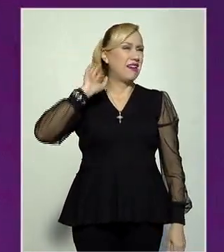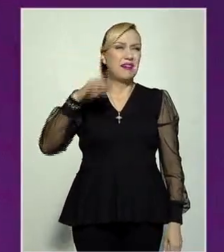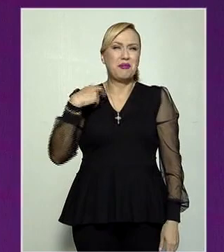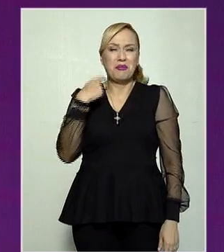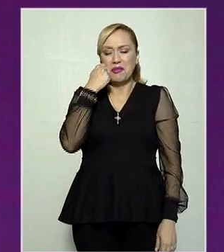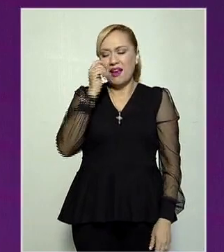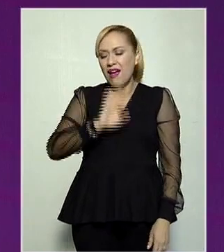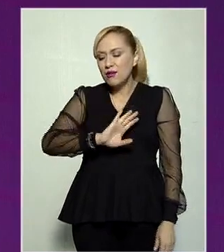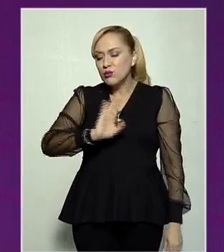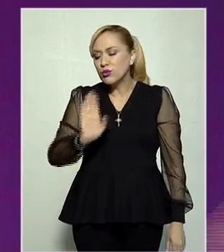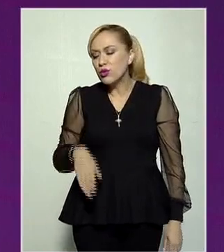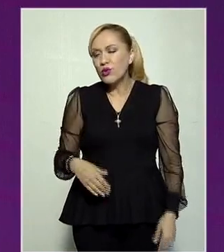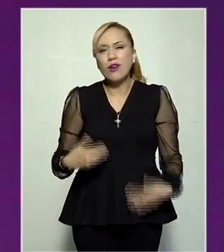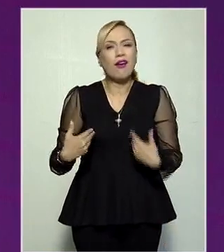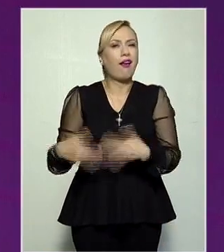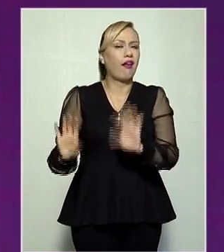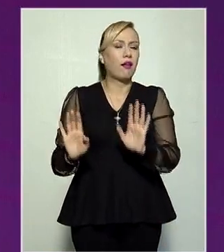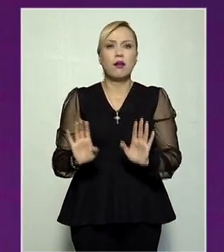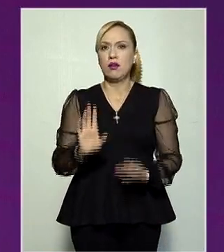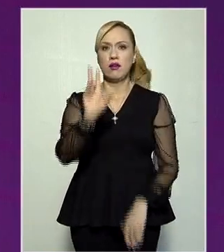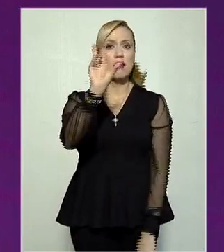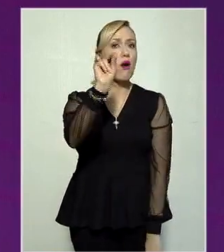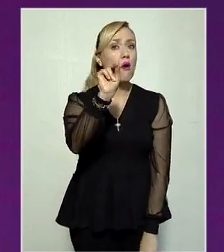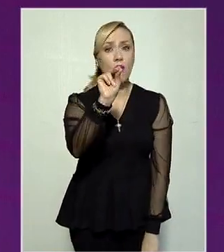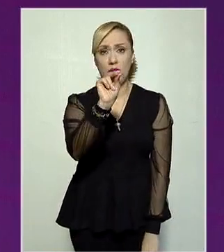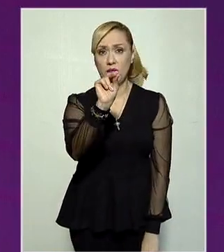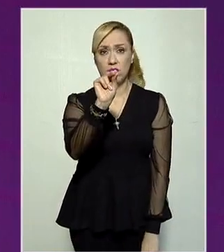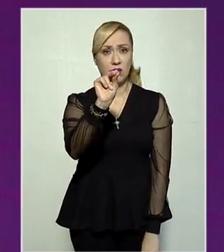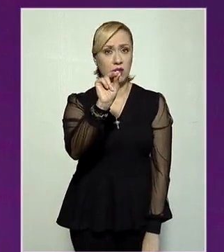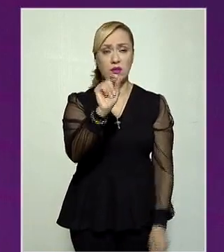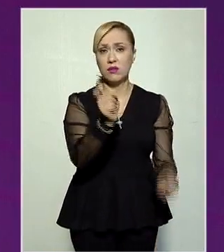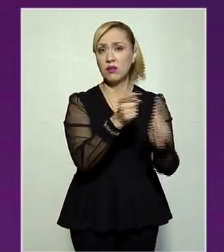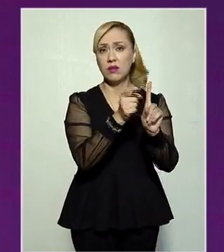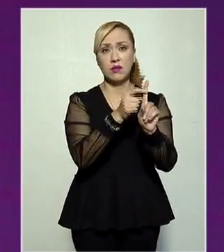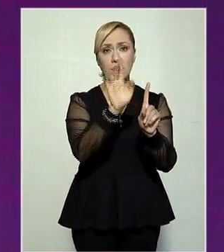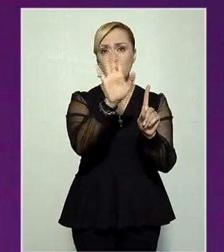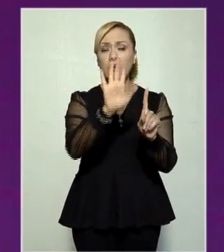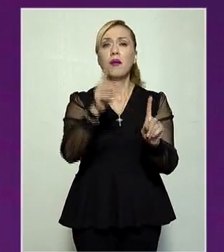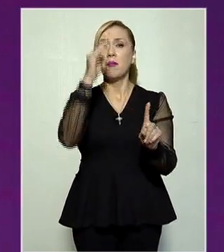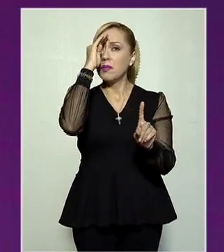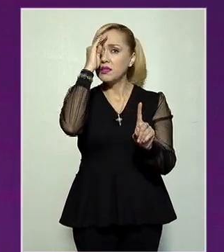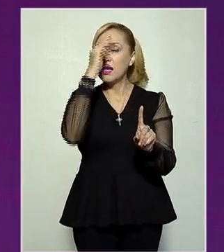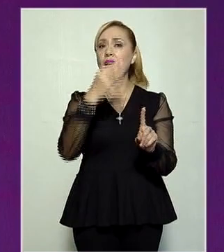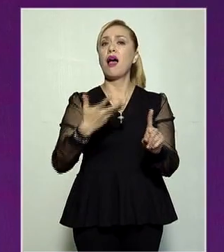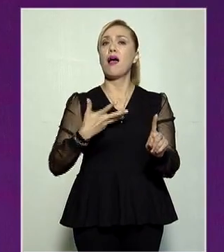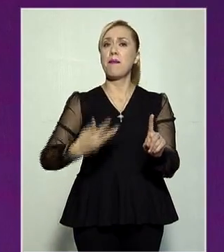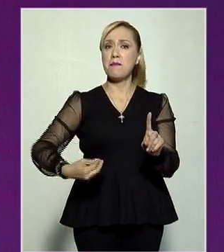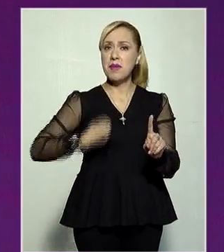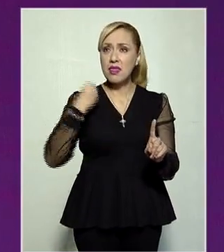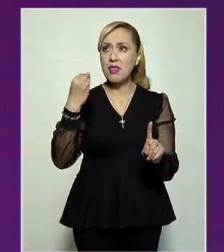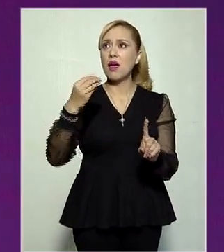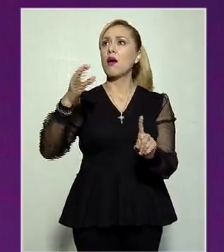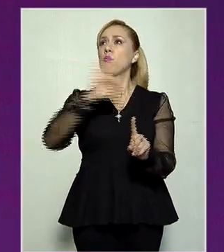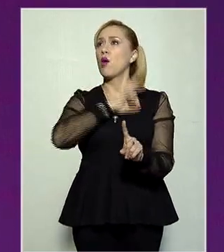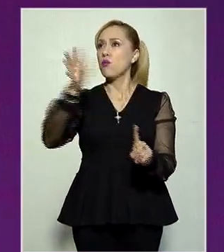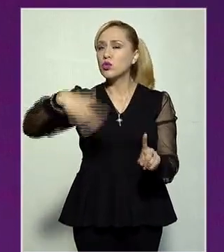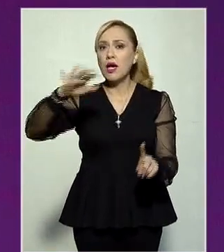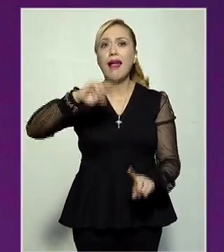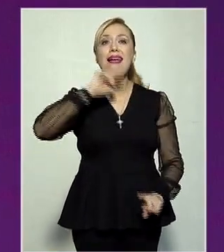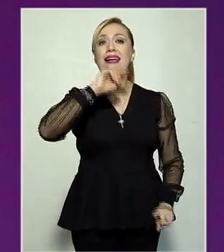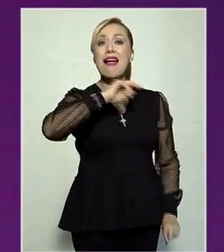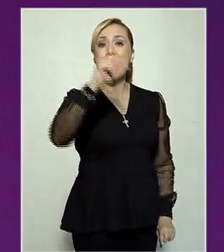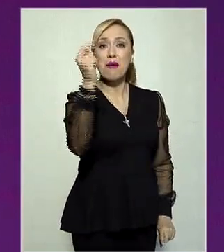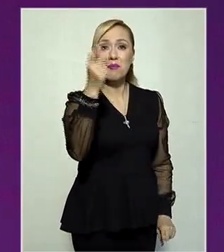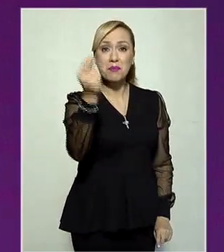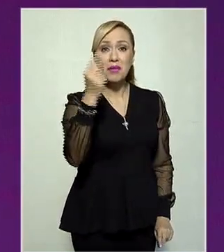seguramente ya están muertos. Ese no es el estándar, ¿no? O sea, el estándar tiene que ser que están vivos y los tienes que buscar con la rapidez y la